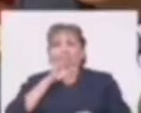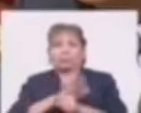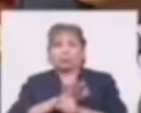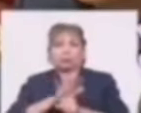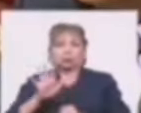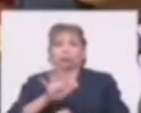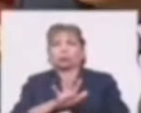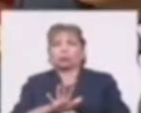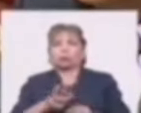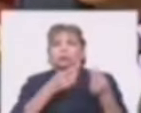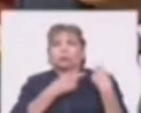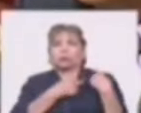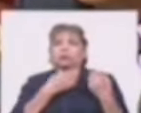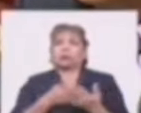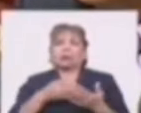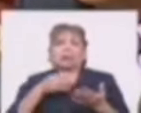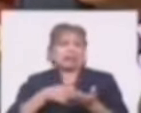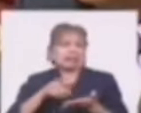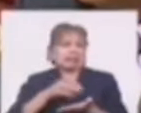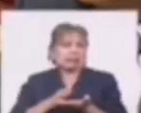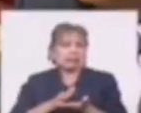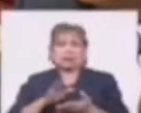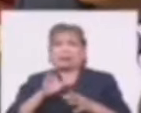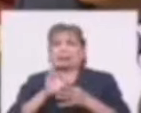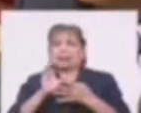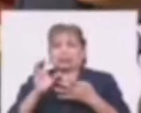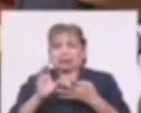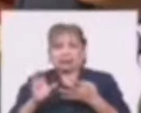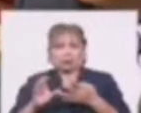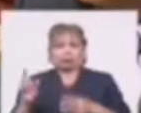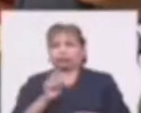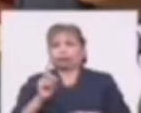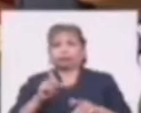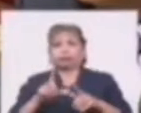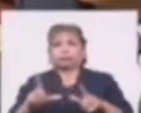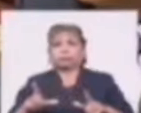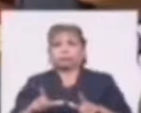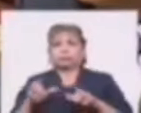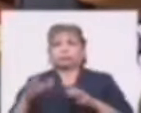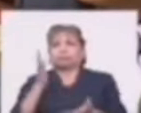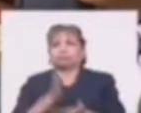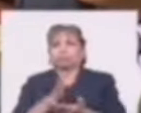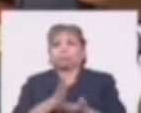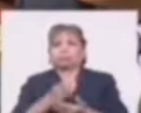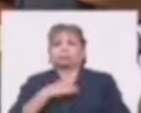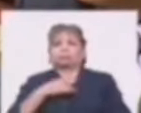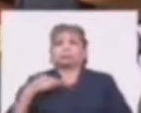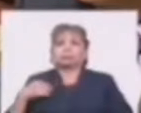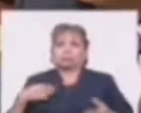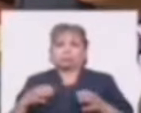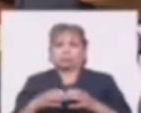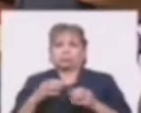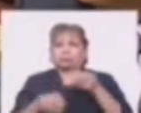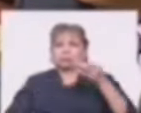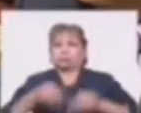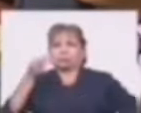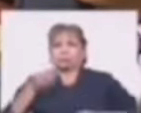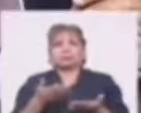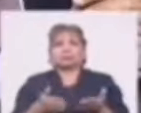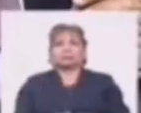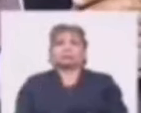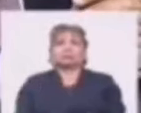cumplimiento de sus funciones. La discrepancia en el criterio no da lugar a la sanción de los miembros de la Junta Nacional de